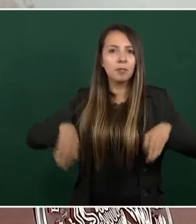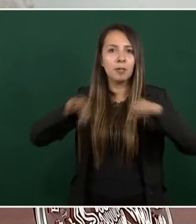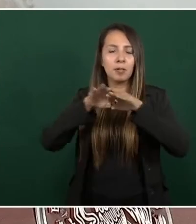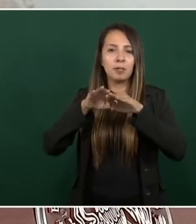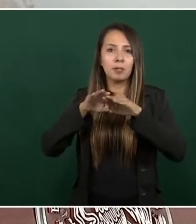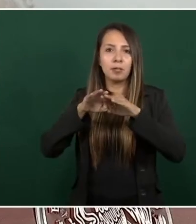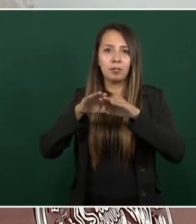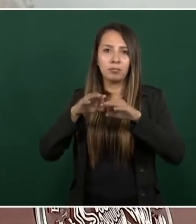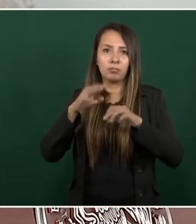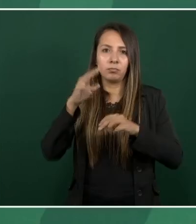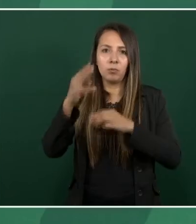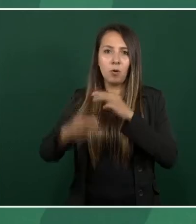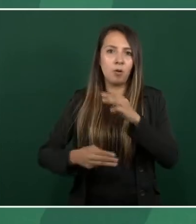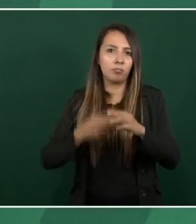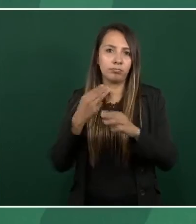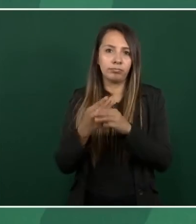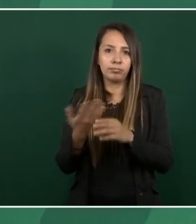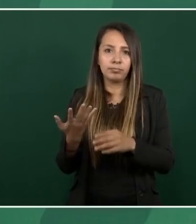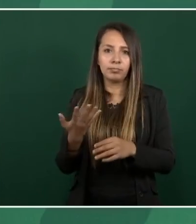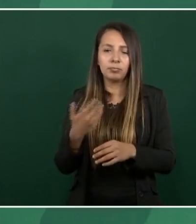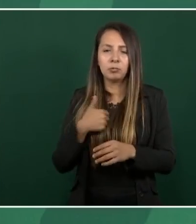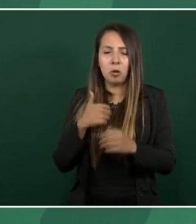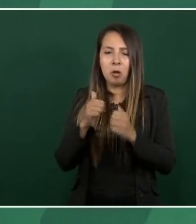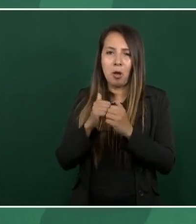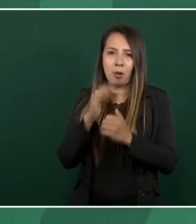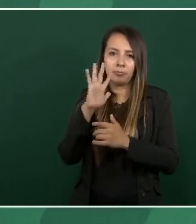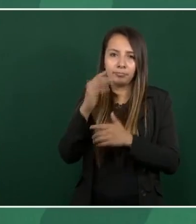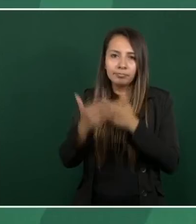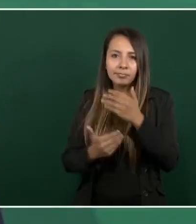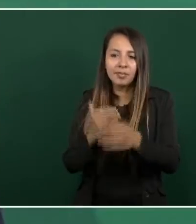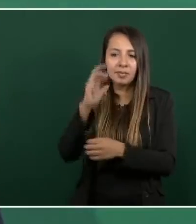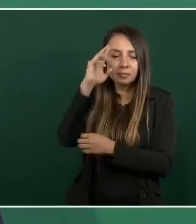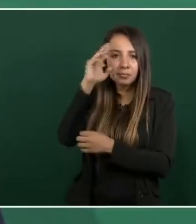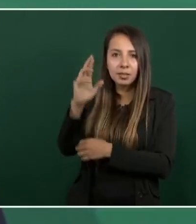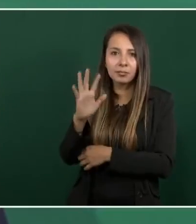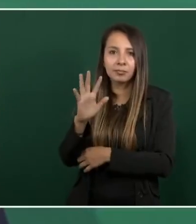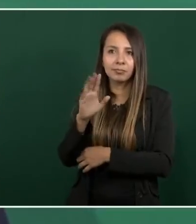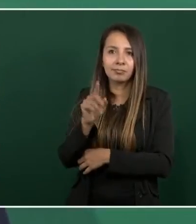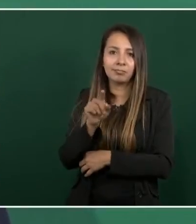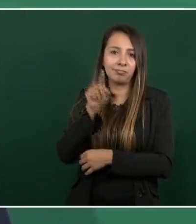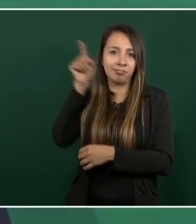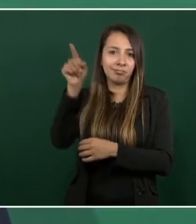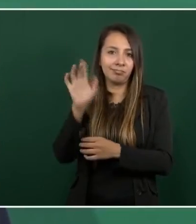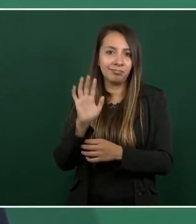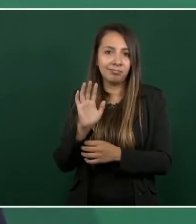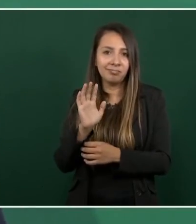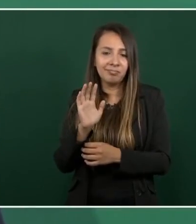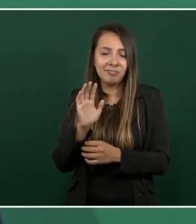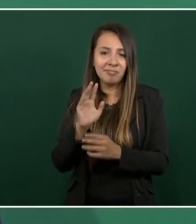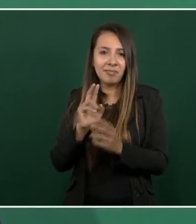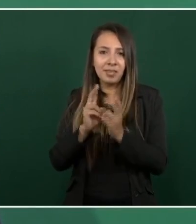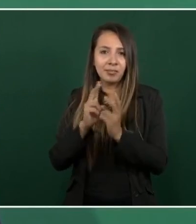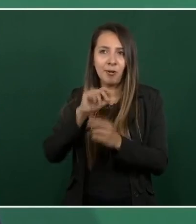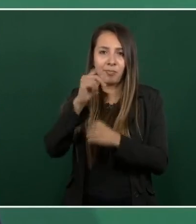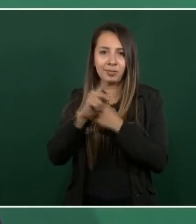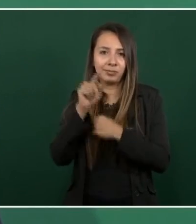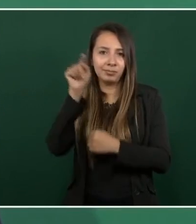respeto, ni nuestros vecinos destinan